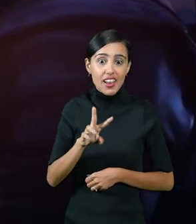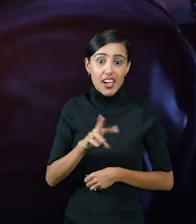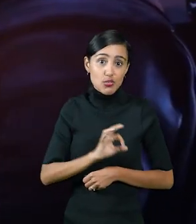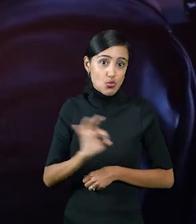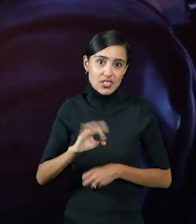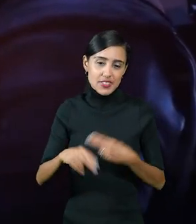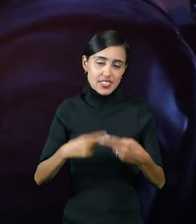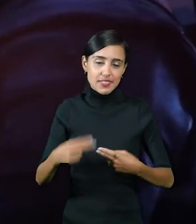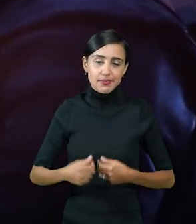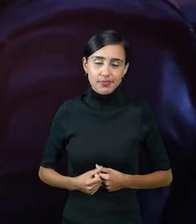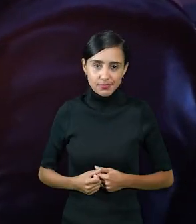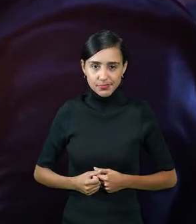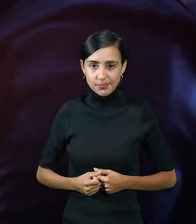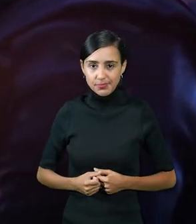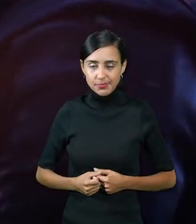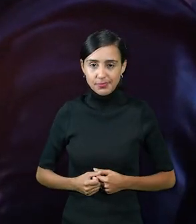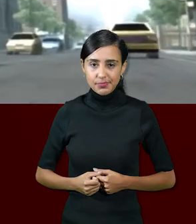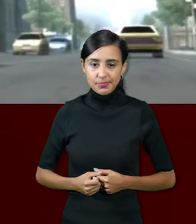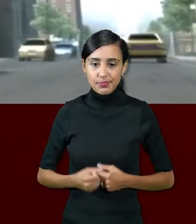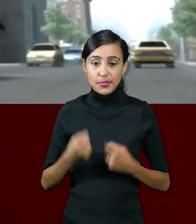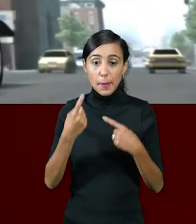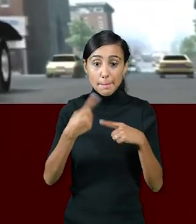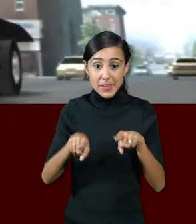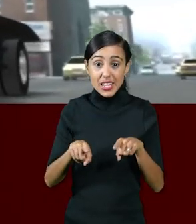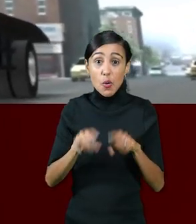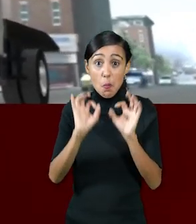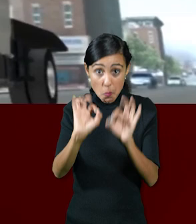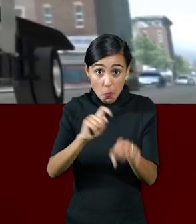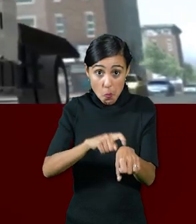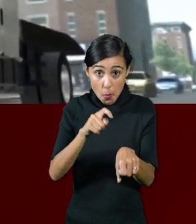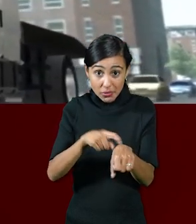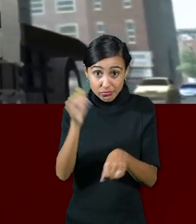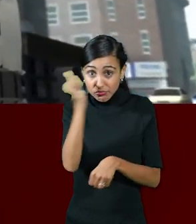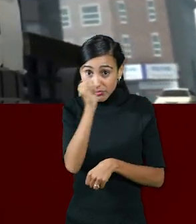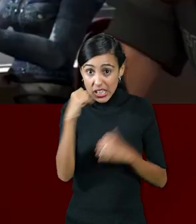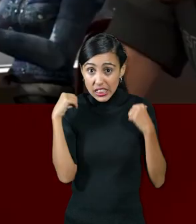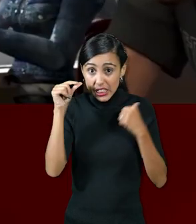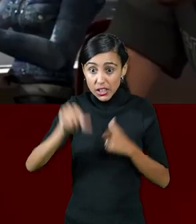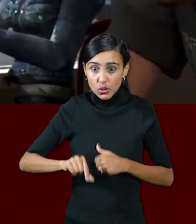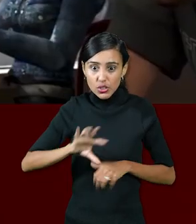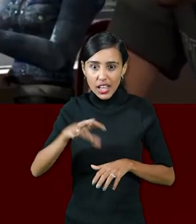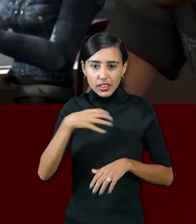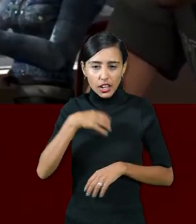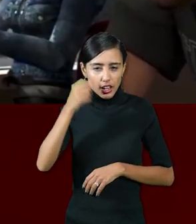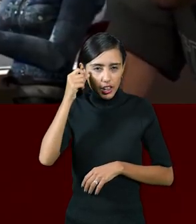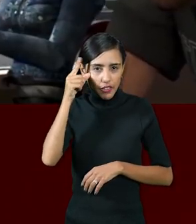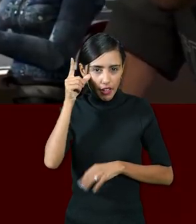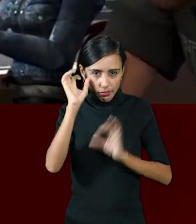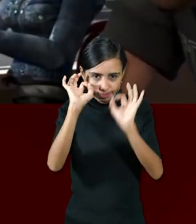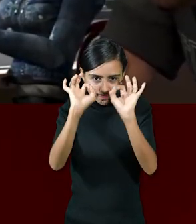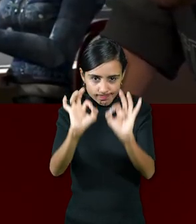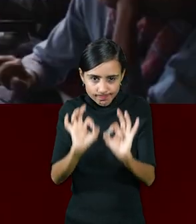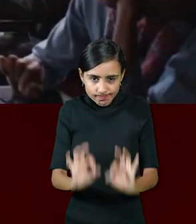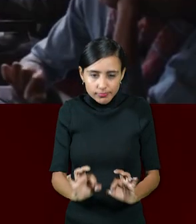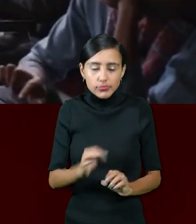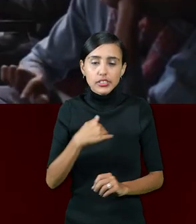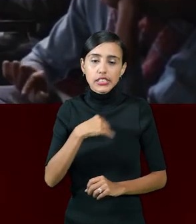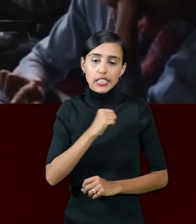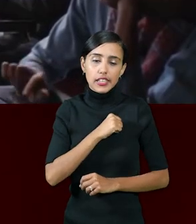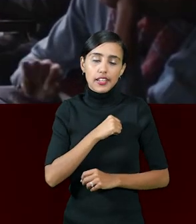día. Pero al momento de filmar, ya el director tendrá una idea exacta de lo que